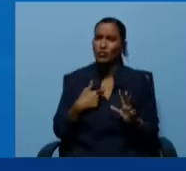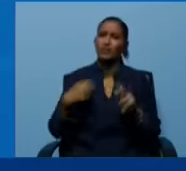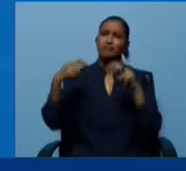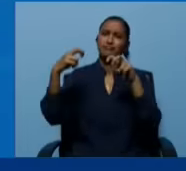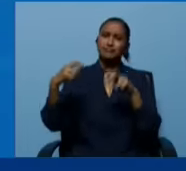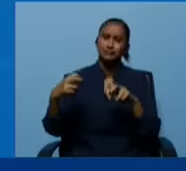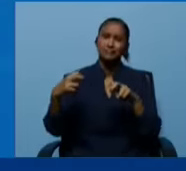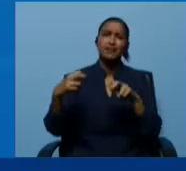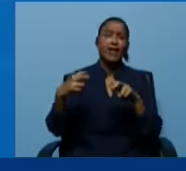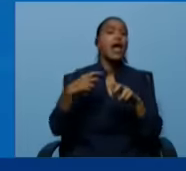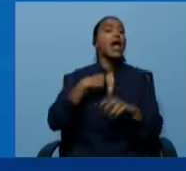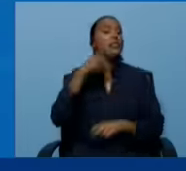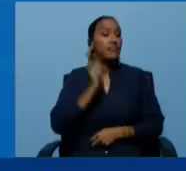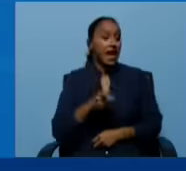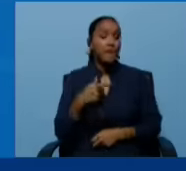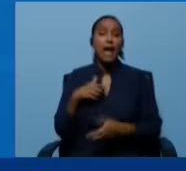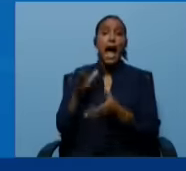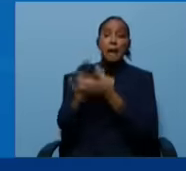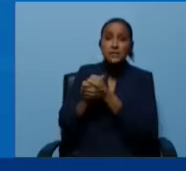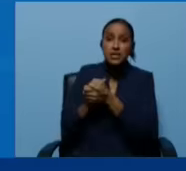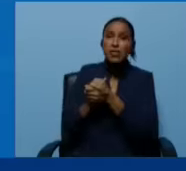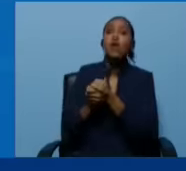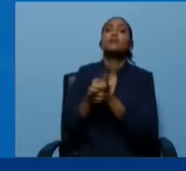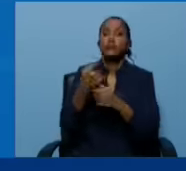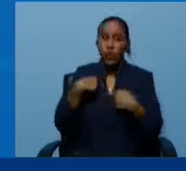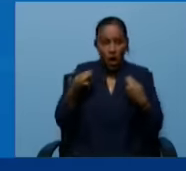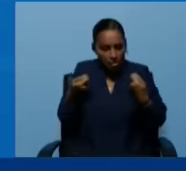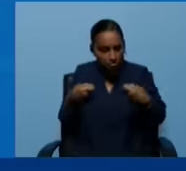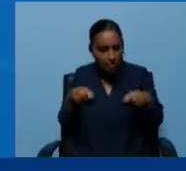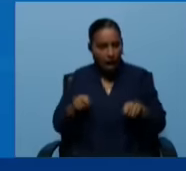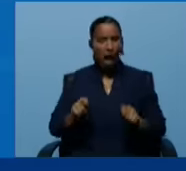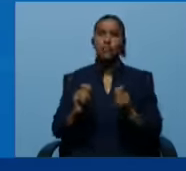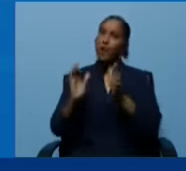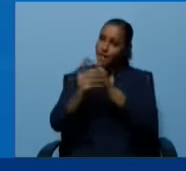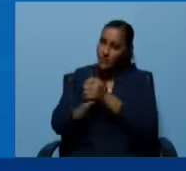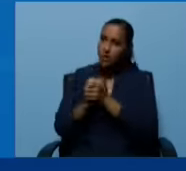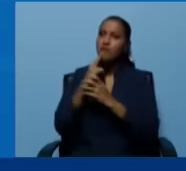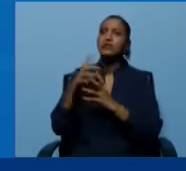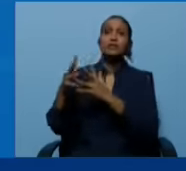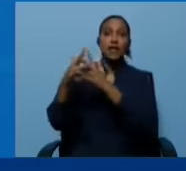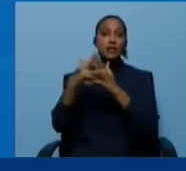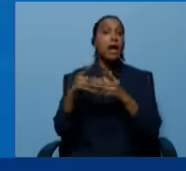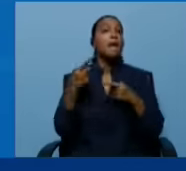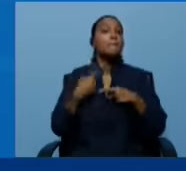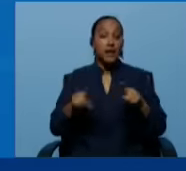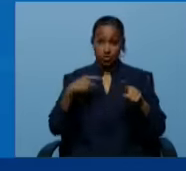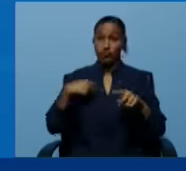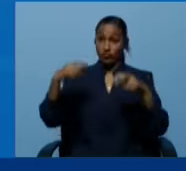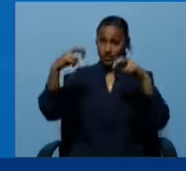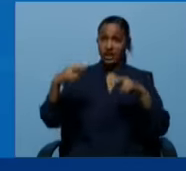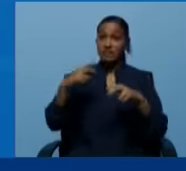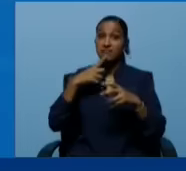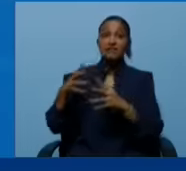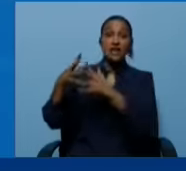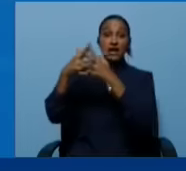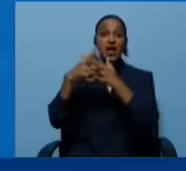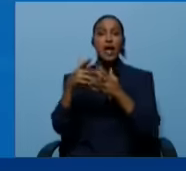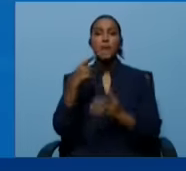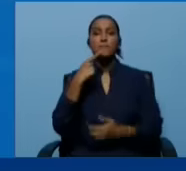ser amigo, pero si hemos tratado de ser amigo, pero ellos cuando hablamos creen que es un gesto de